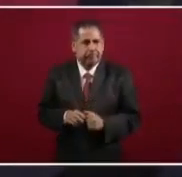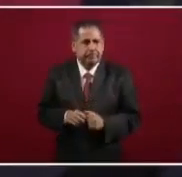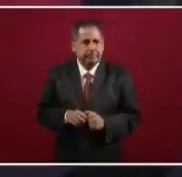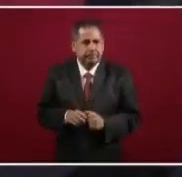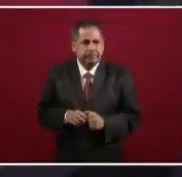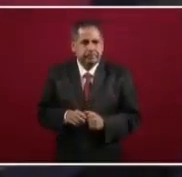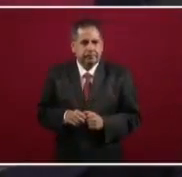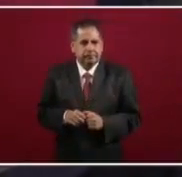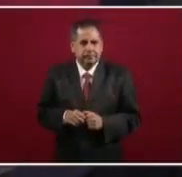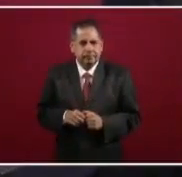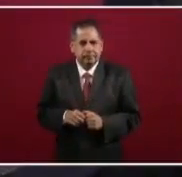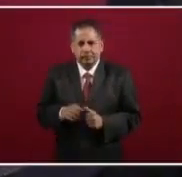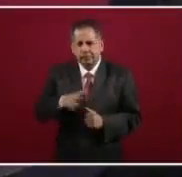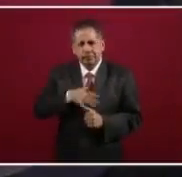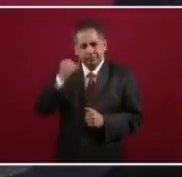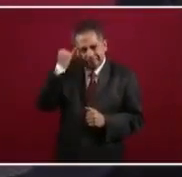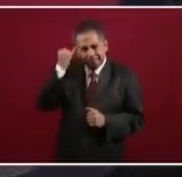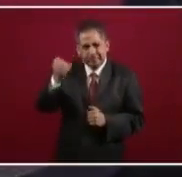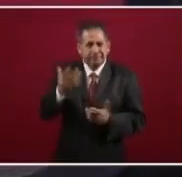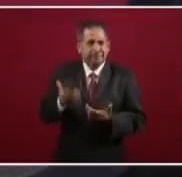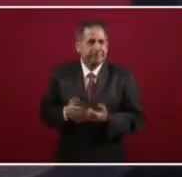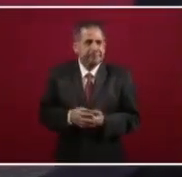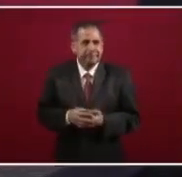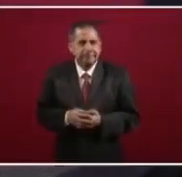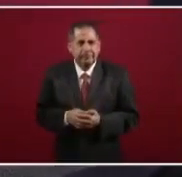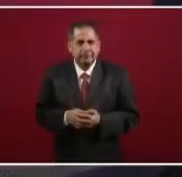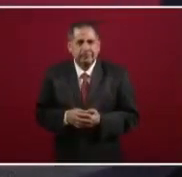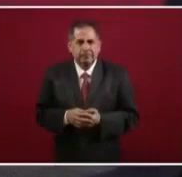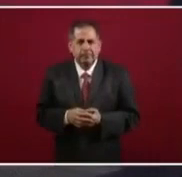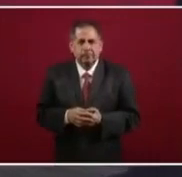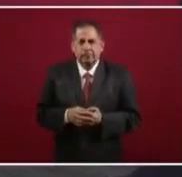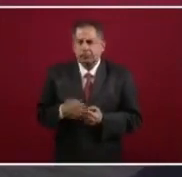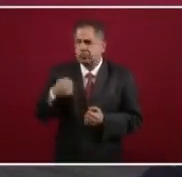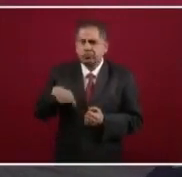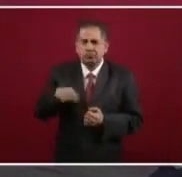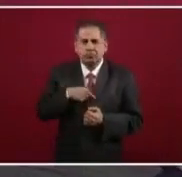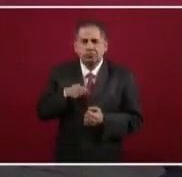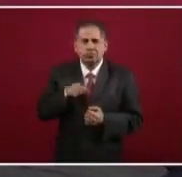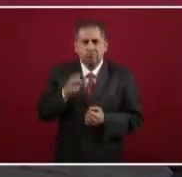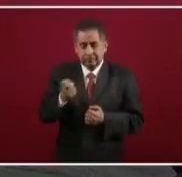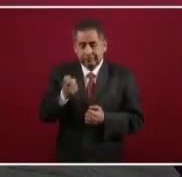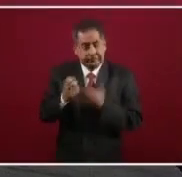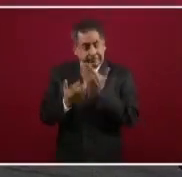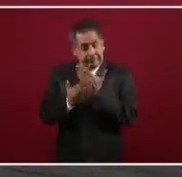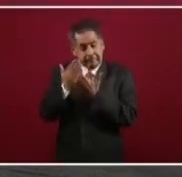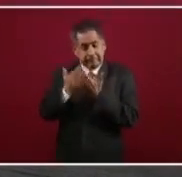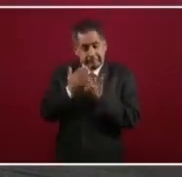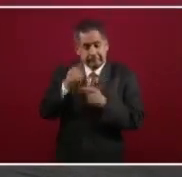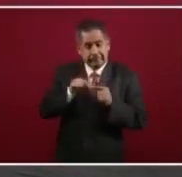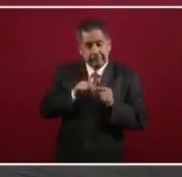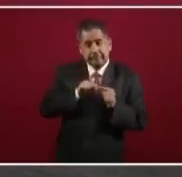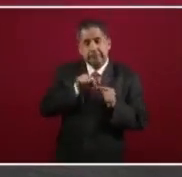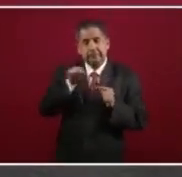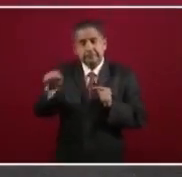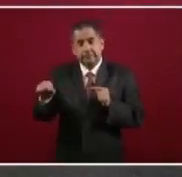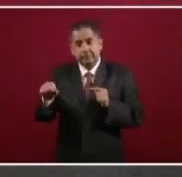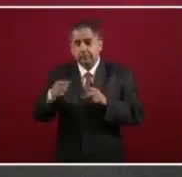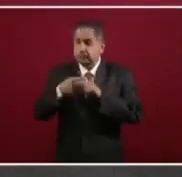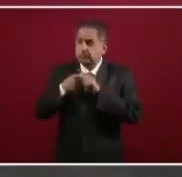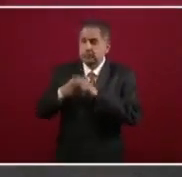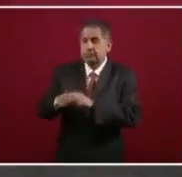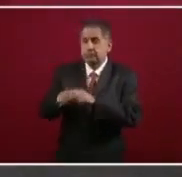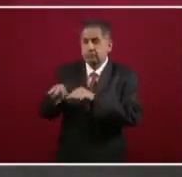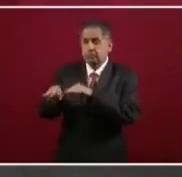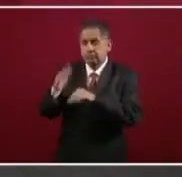como era imagínense fuimos esa mañana a iniciar los